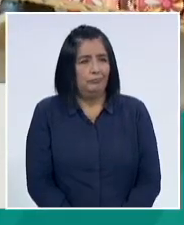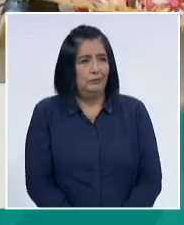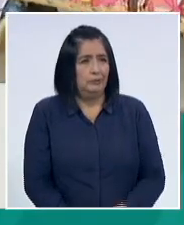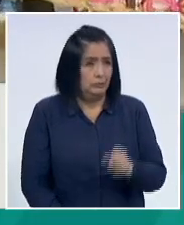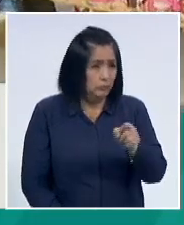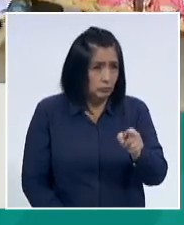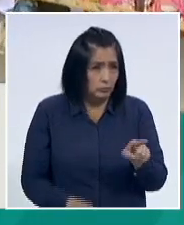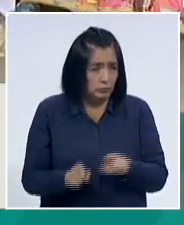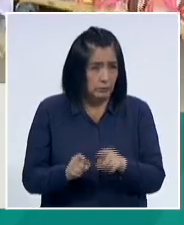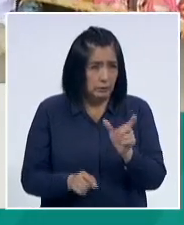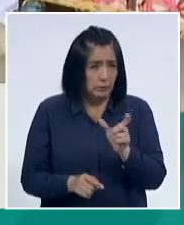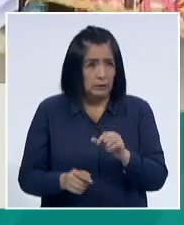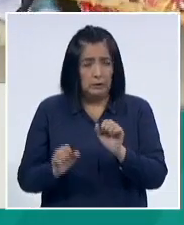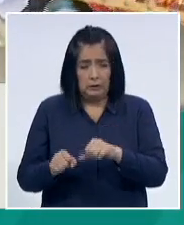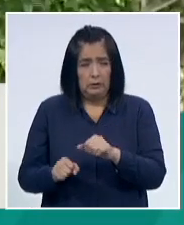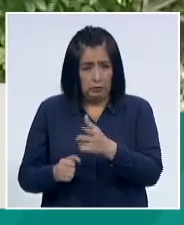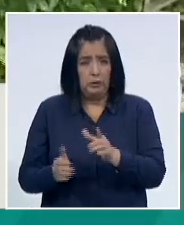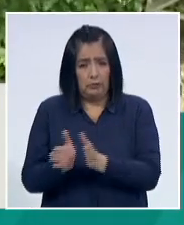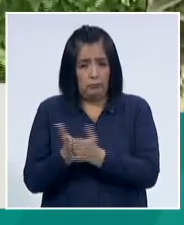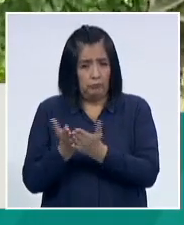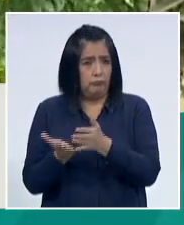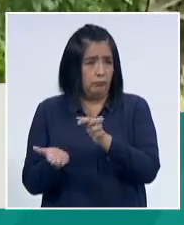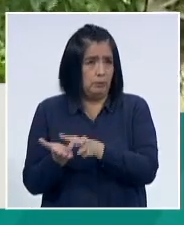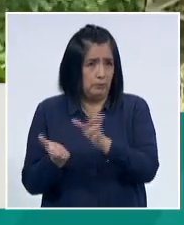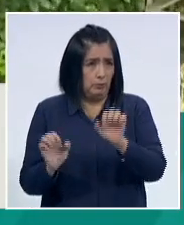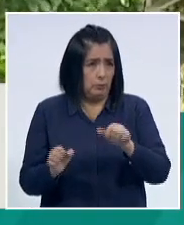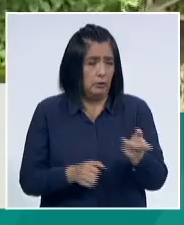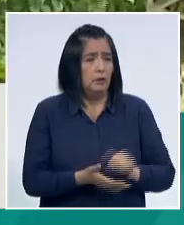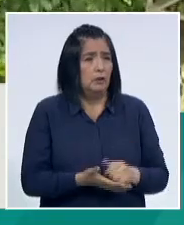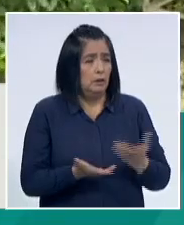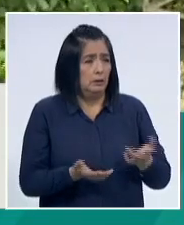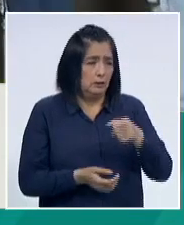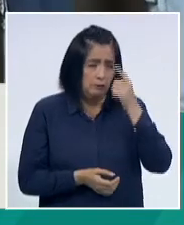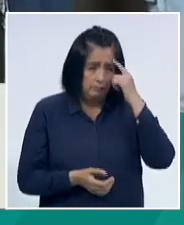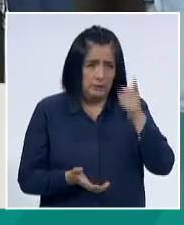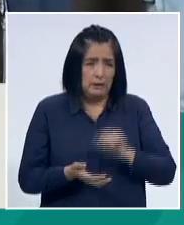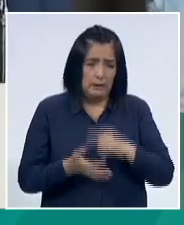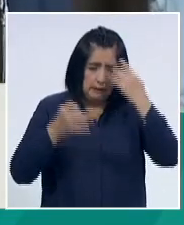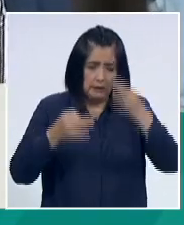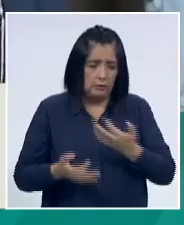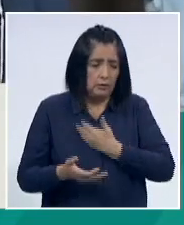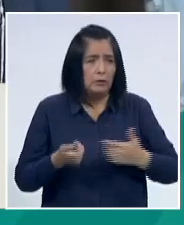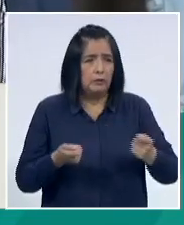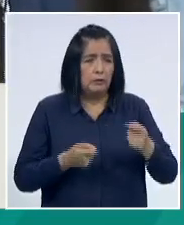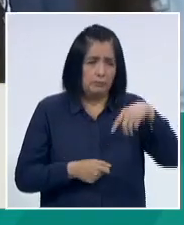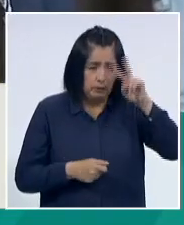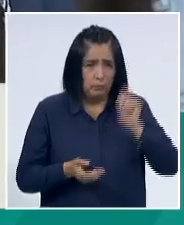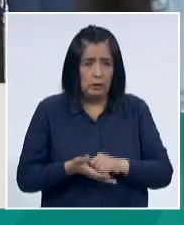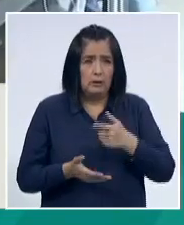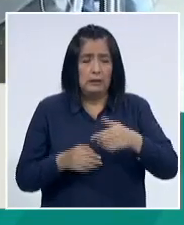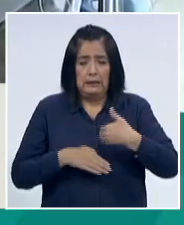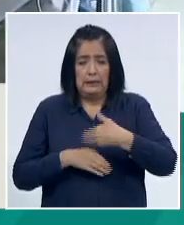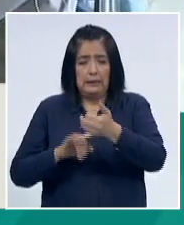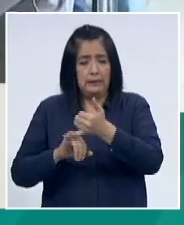vencido? ¿Usted también con cédula? No, yo tengo vigente el pasaporte. Usted tiene que poder ingresar con pasaporte. ¿Qué piensa de la decisión del gobierno peruano en que a partir del sábado